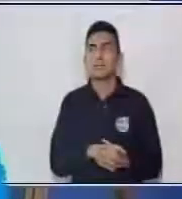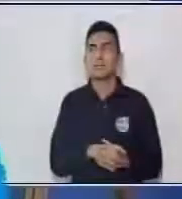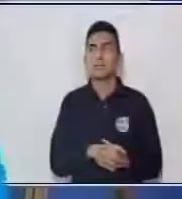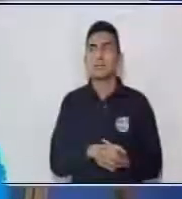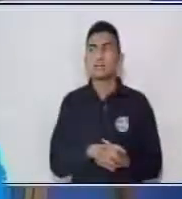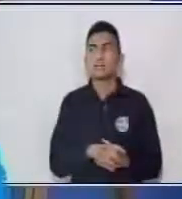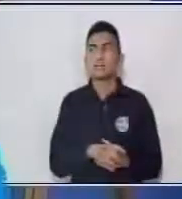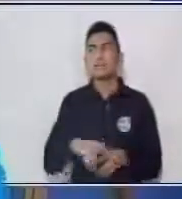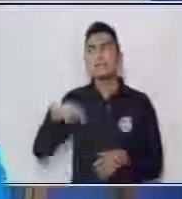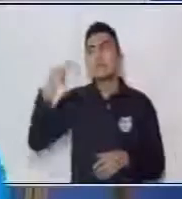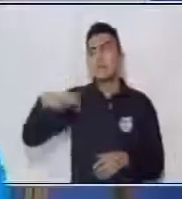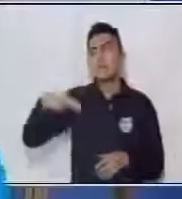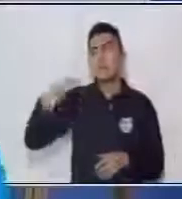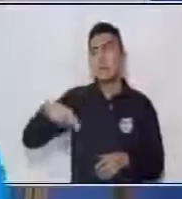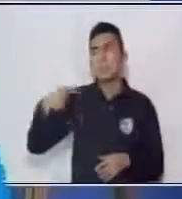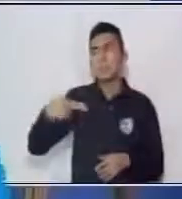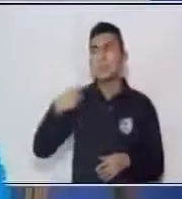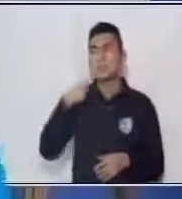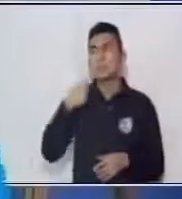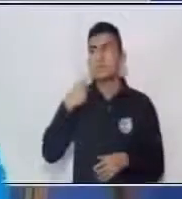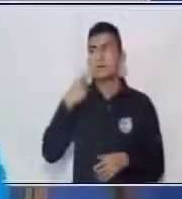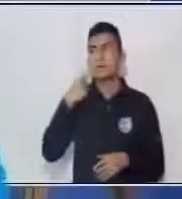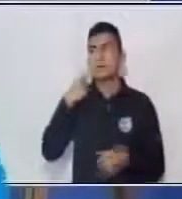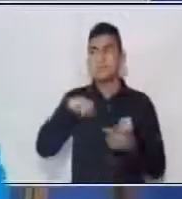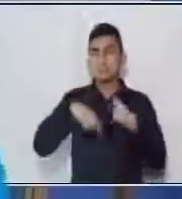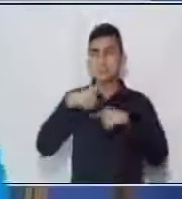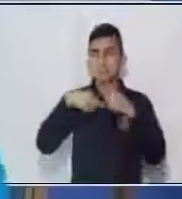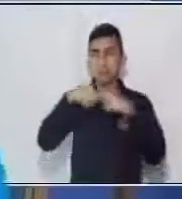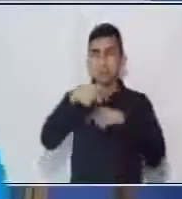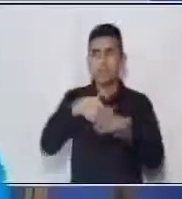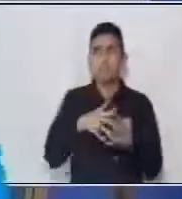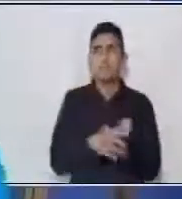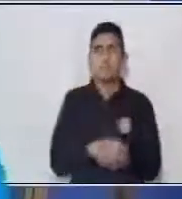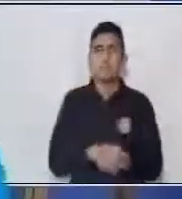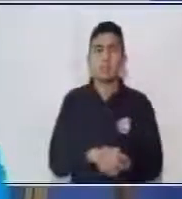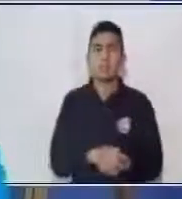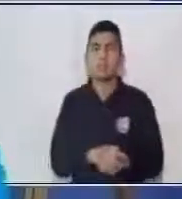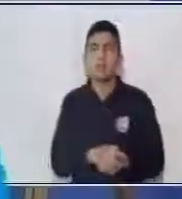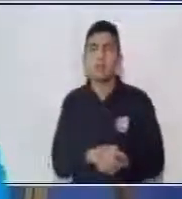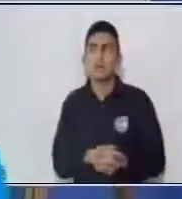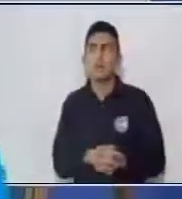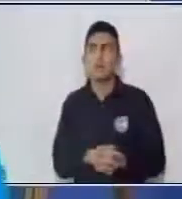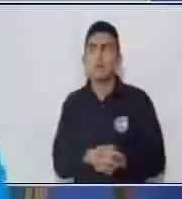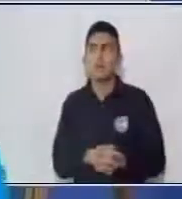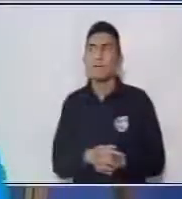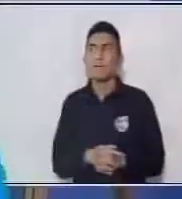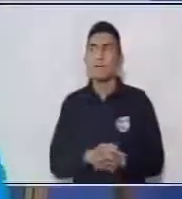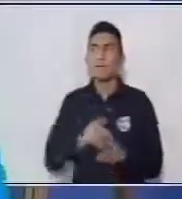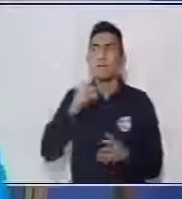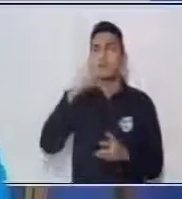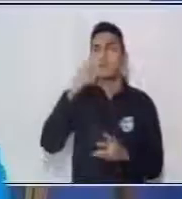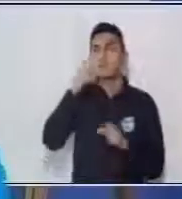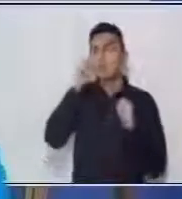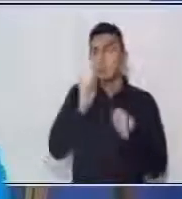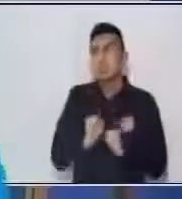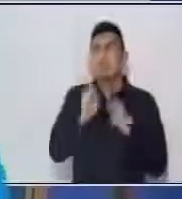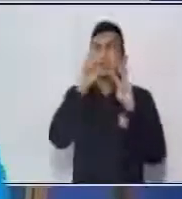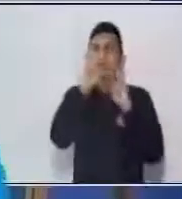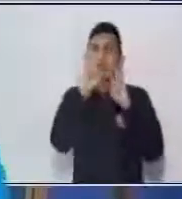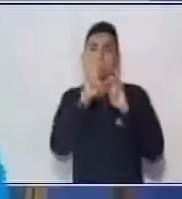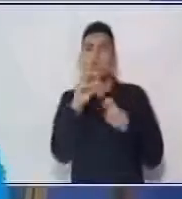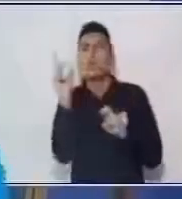la misma, por decirlo así, la misma secuencia en cuanto a la conjugación. Entonces tenemos que verificar en